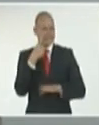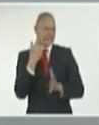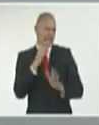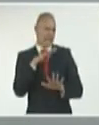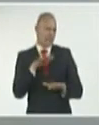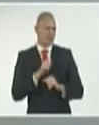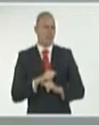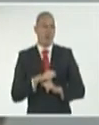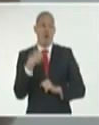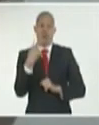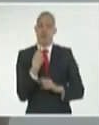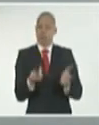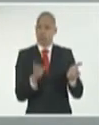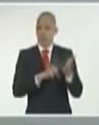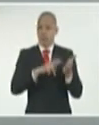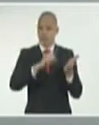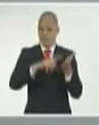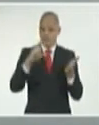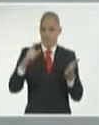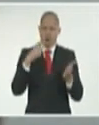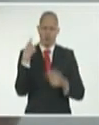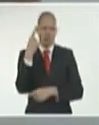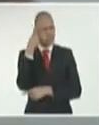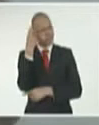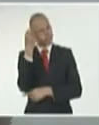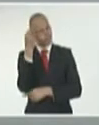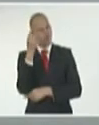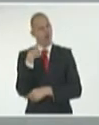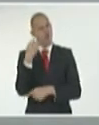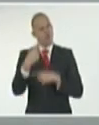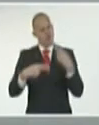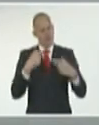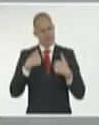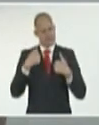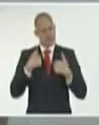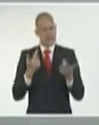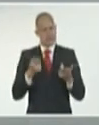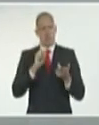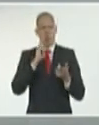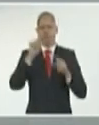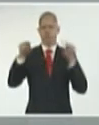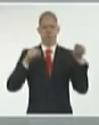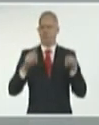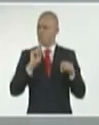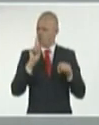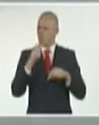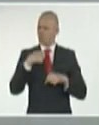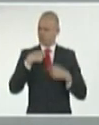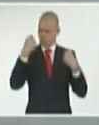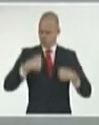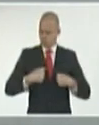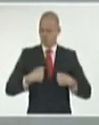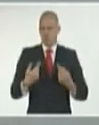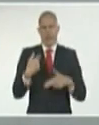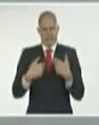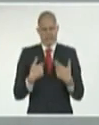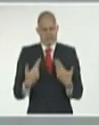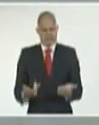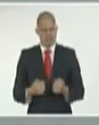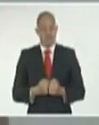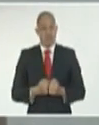cada militante, a cada revolucionario, a cada tunera y tunero y a cada cubano. Yo creo que en